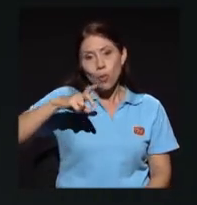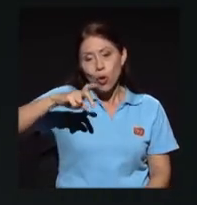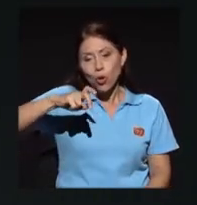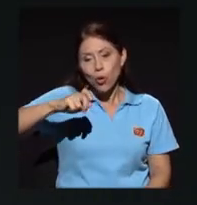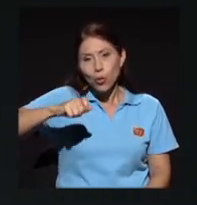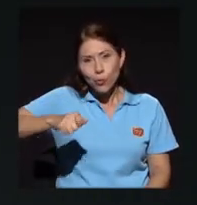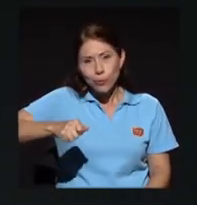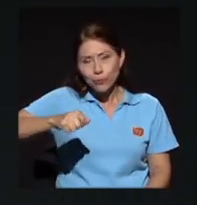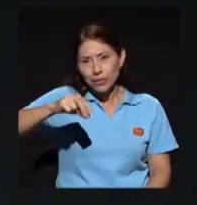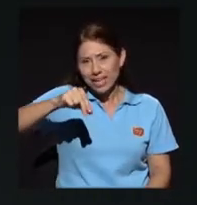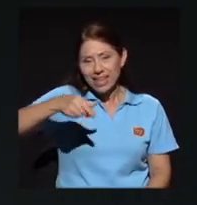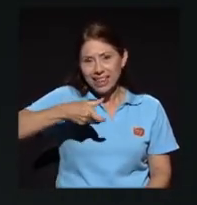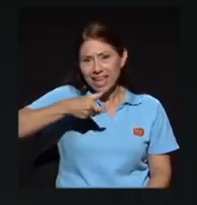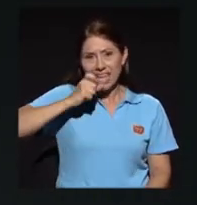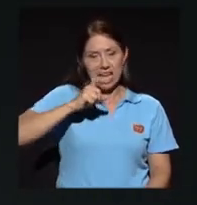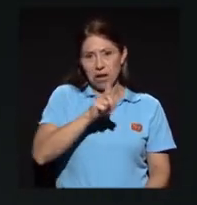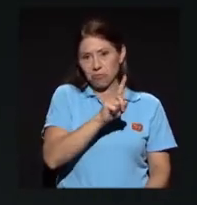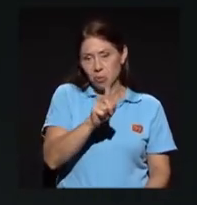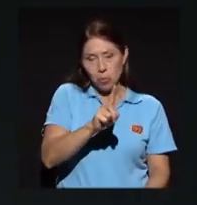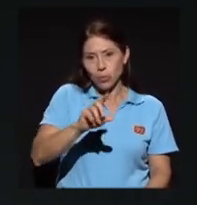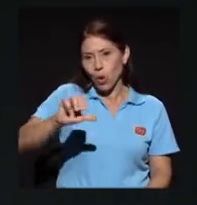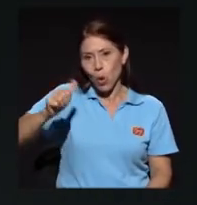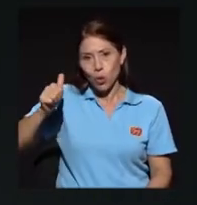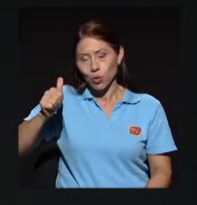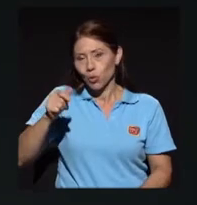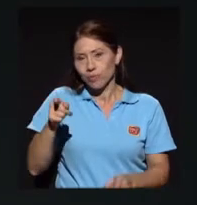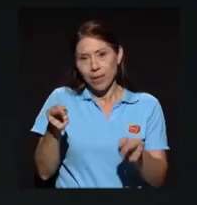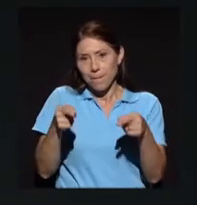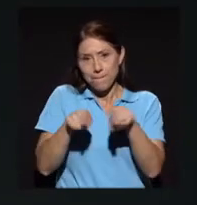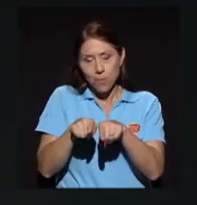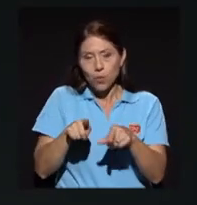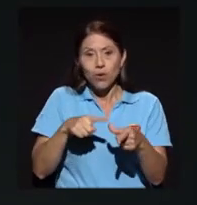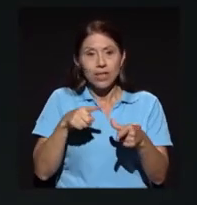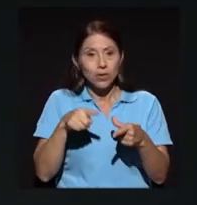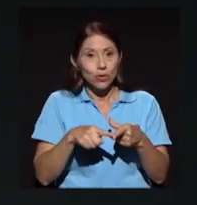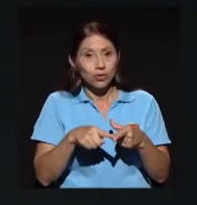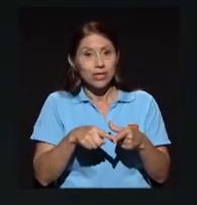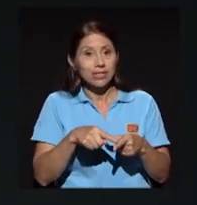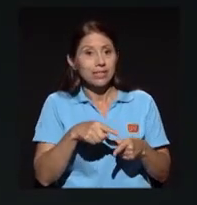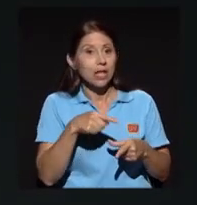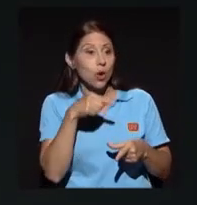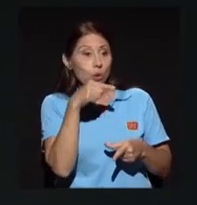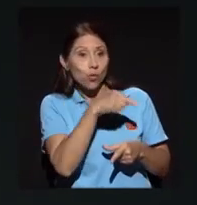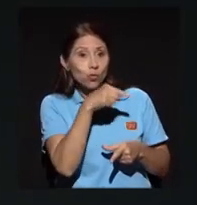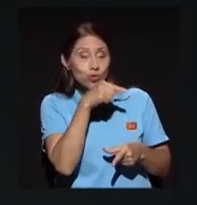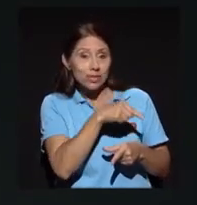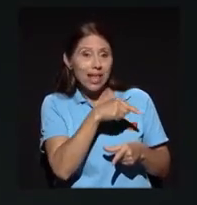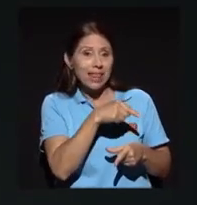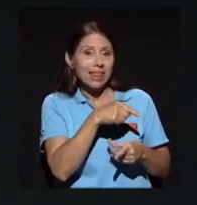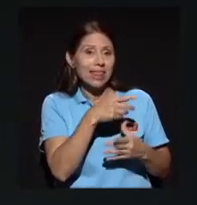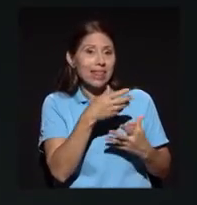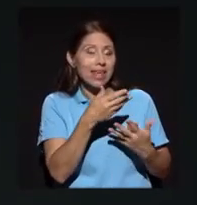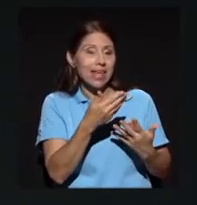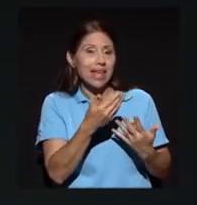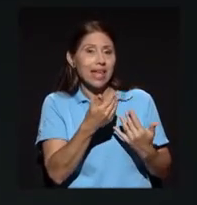manera que se vale que usted que en vez de irse a Chile se fue a México, no